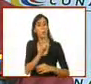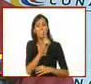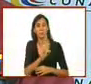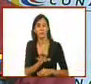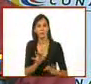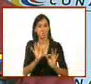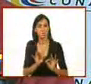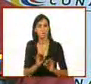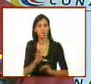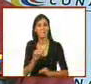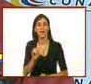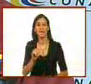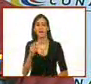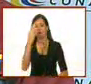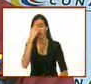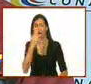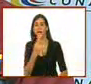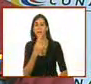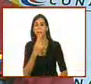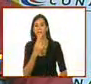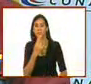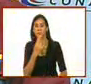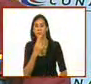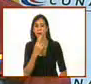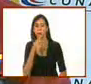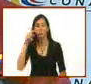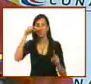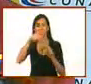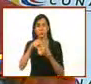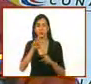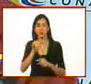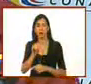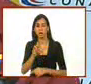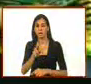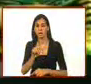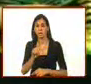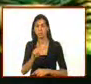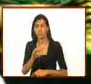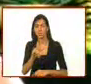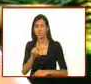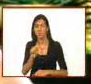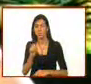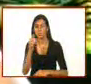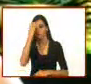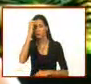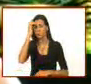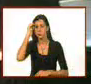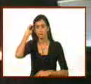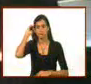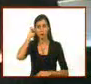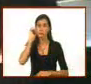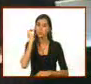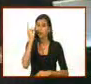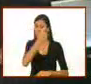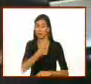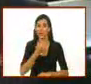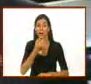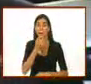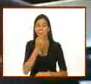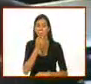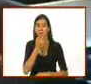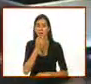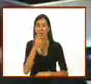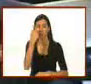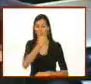clave, Carapita. Objetivo, Carapita. Al otro día le dieron un tiro a Carapita. Hay que prestarle atención a Carapita. ¿A quién?